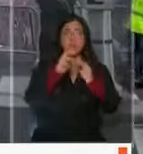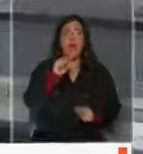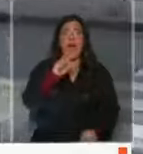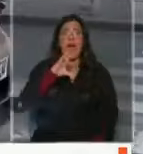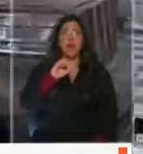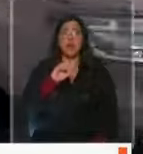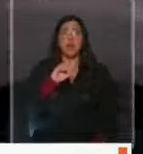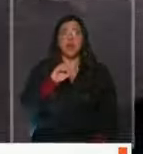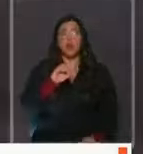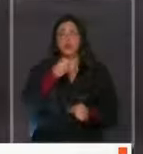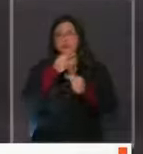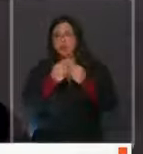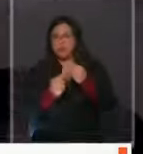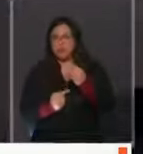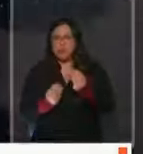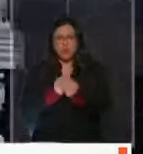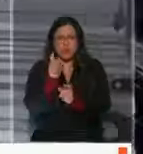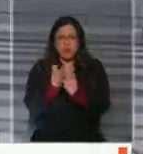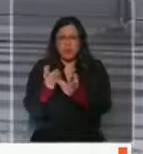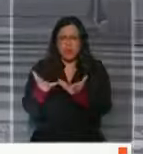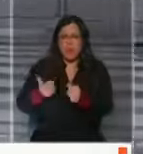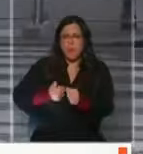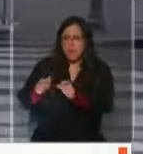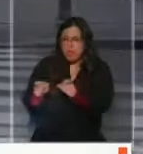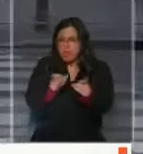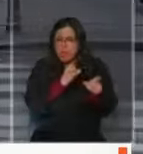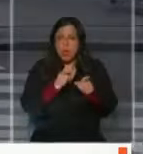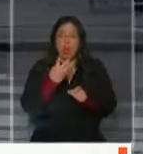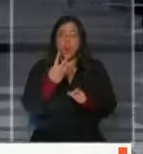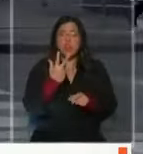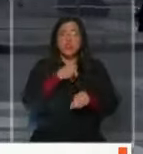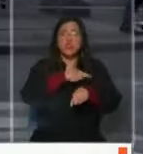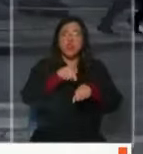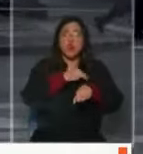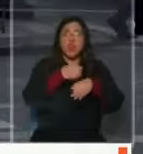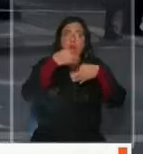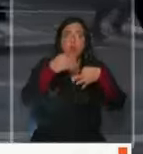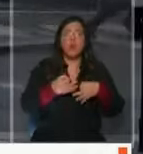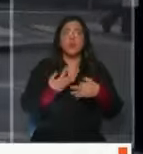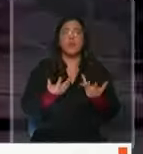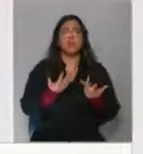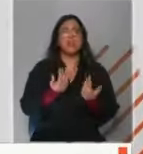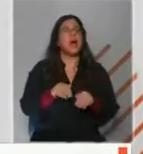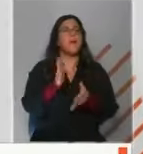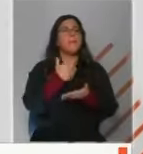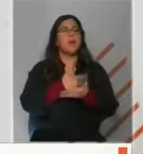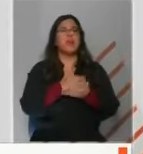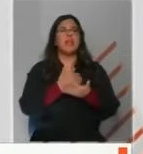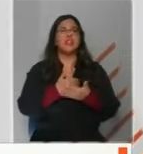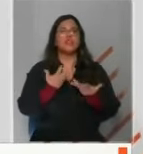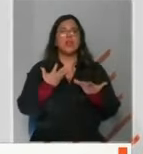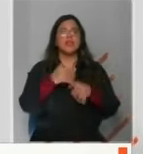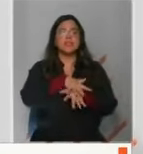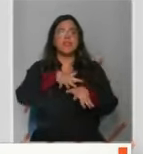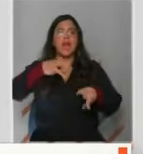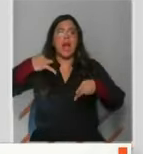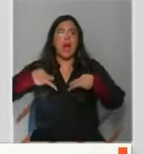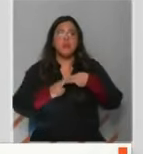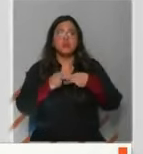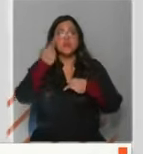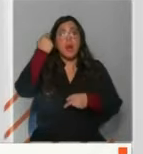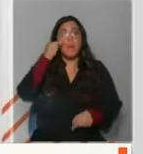cercados y con alto contingente policial. A 48 horas París se blinda para la ceremonia inaugural. El que también trabaja en Nicoyarri, no